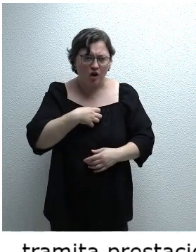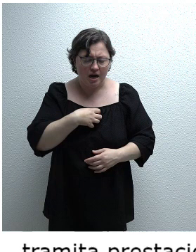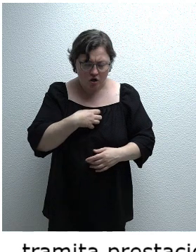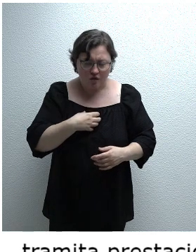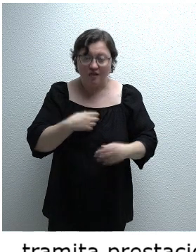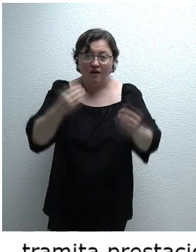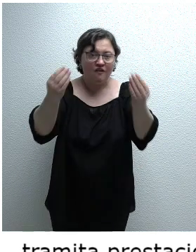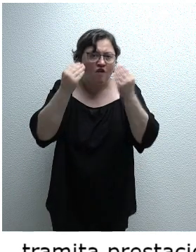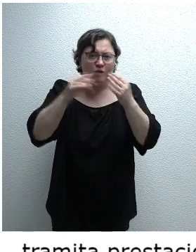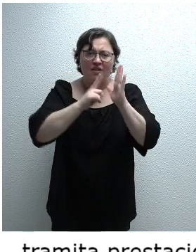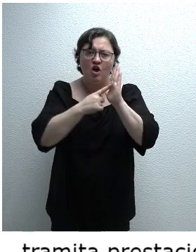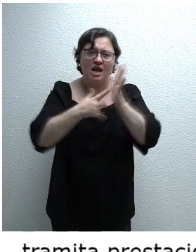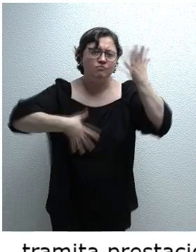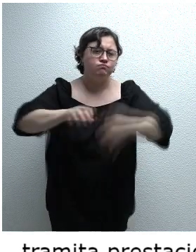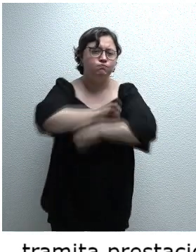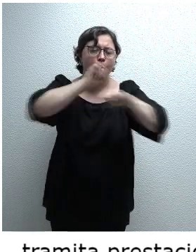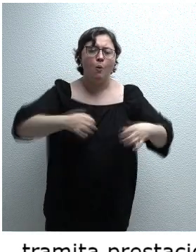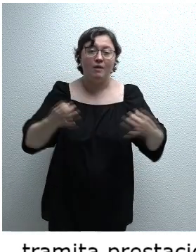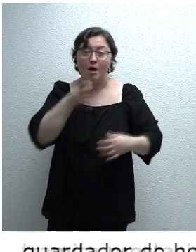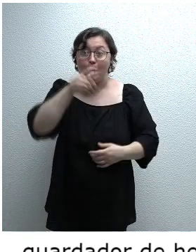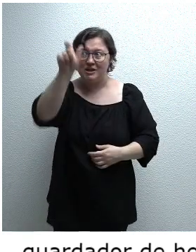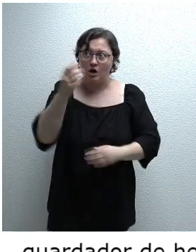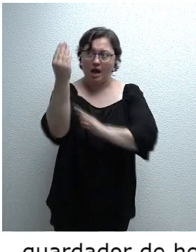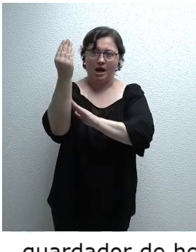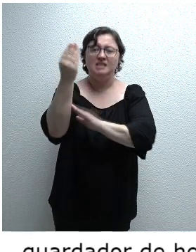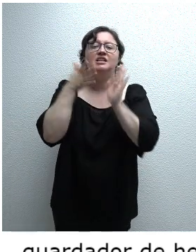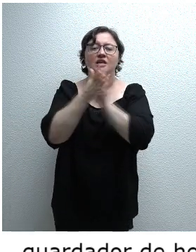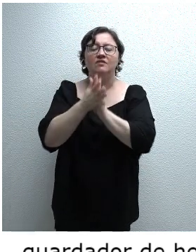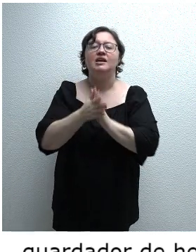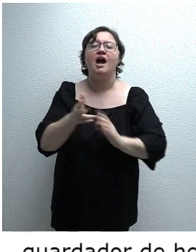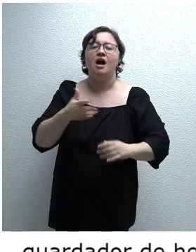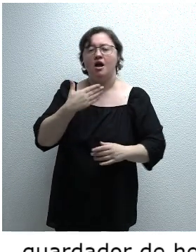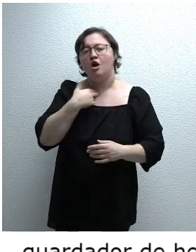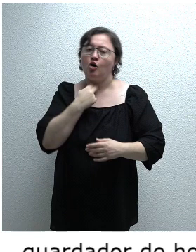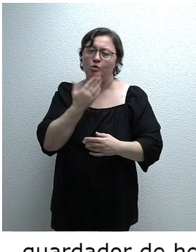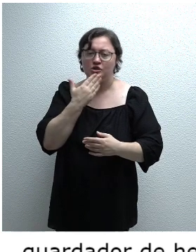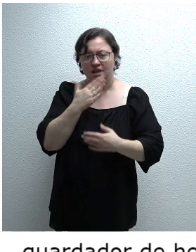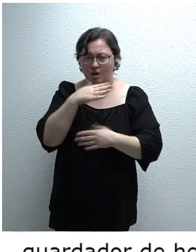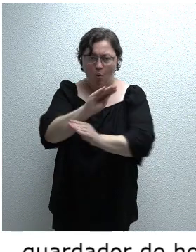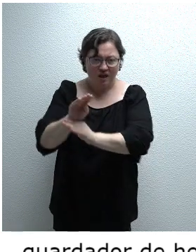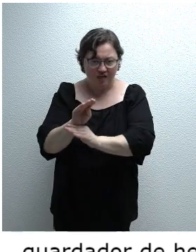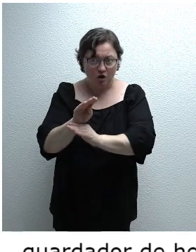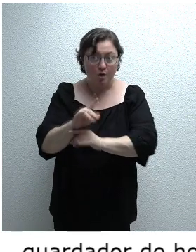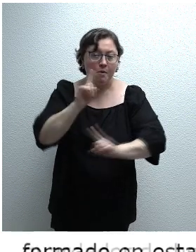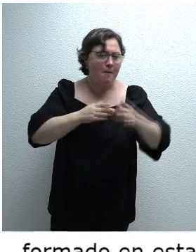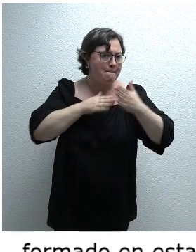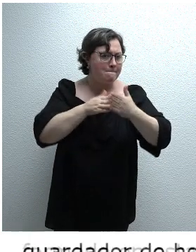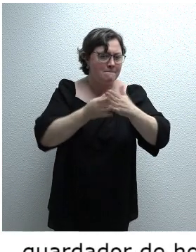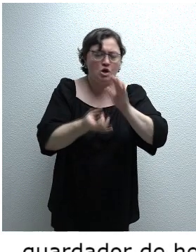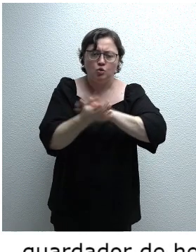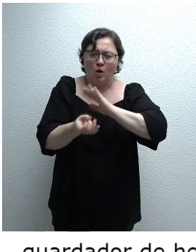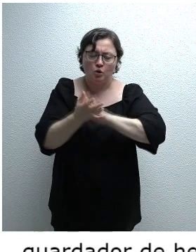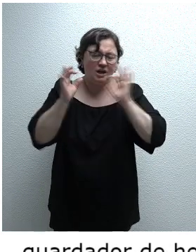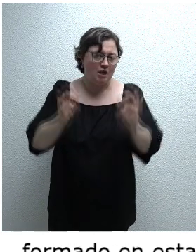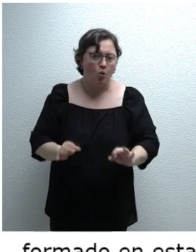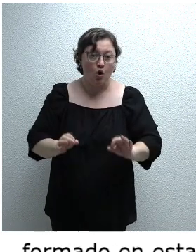en esta ley, porque va a tener que reconocer a esa persona como guardador de hecho. Y vamos a tener problemas, de manera que la